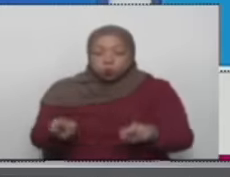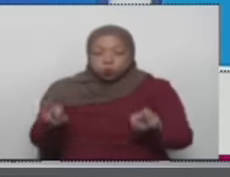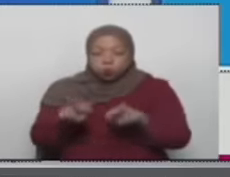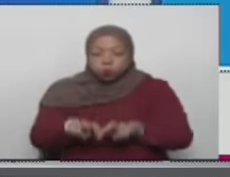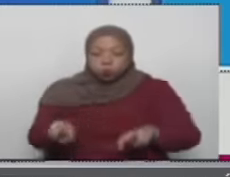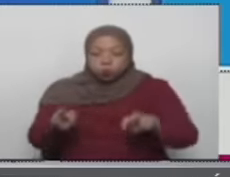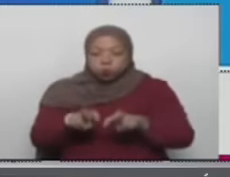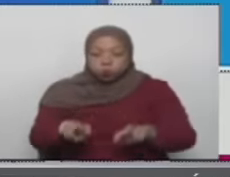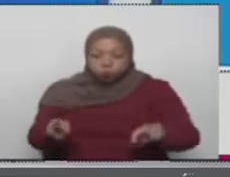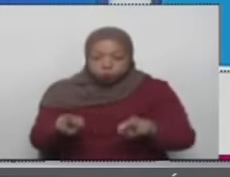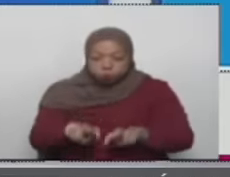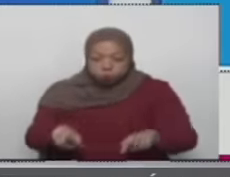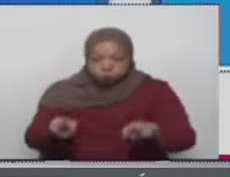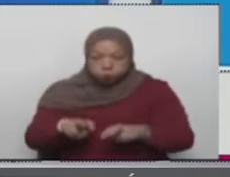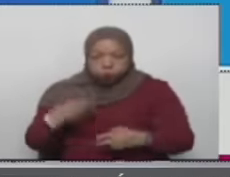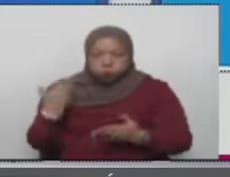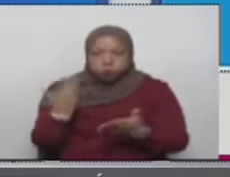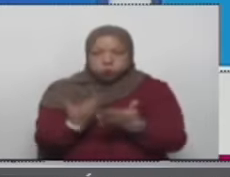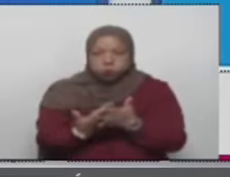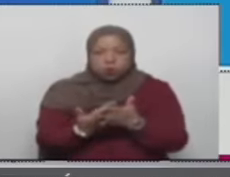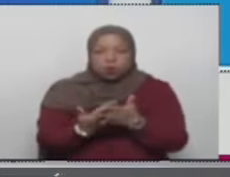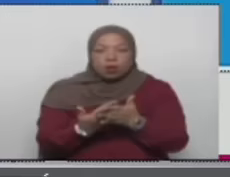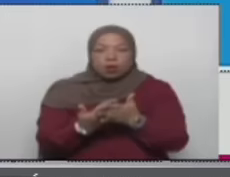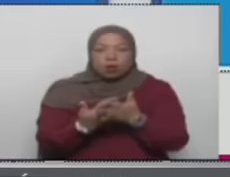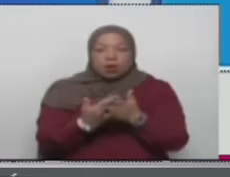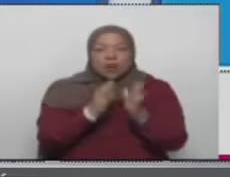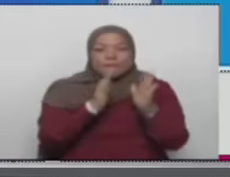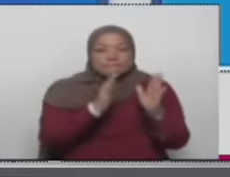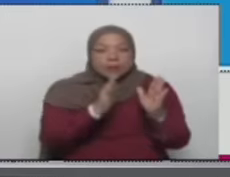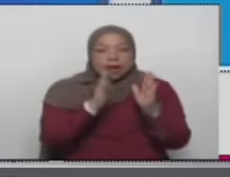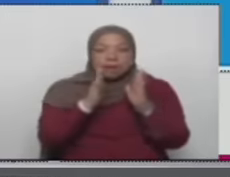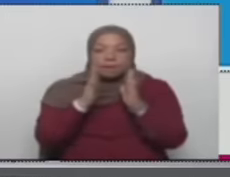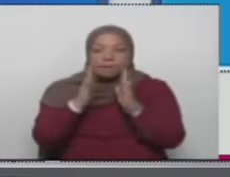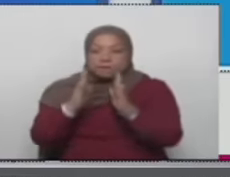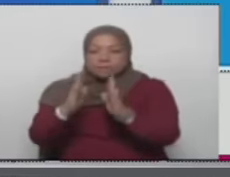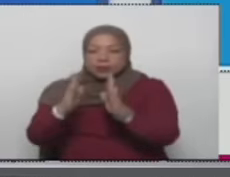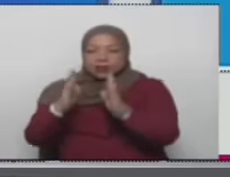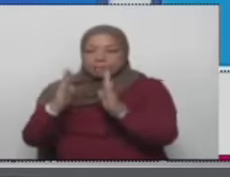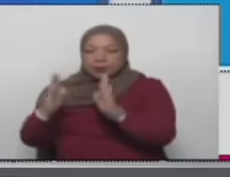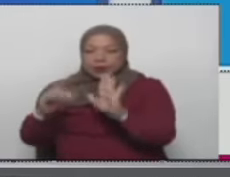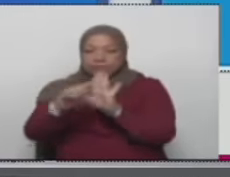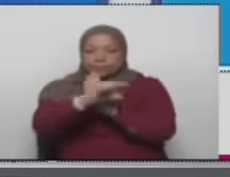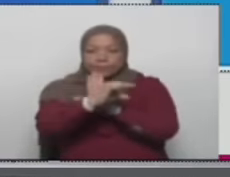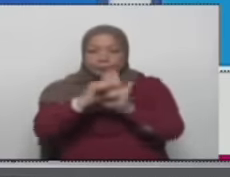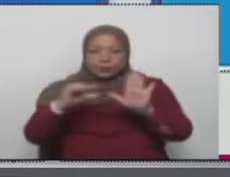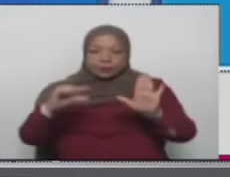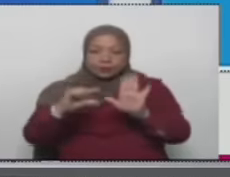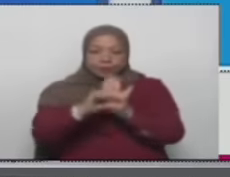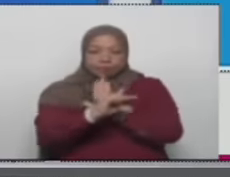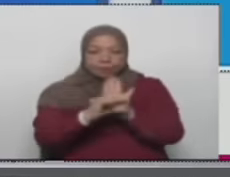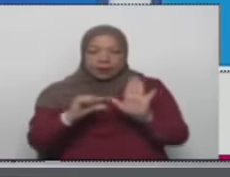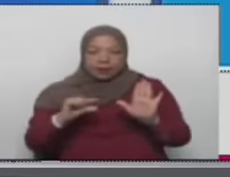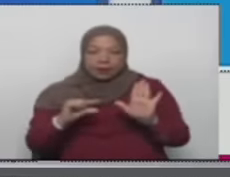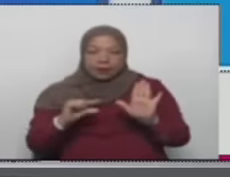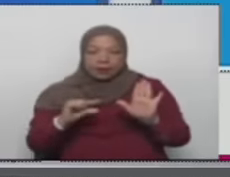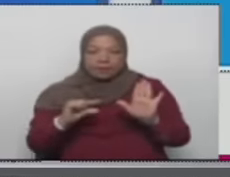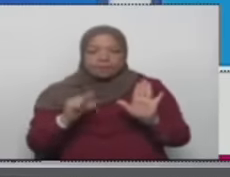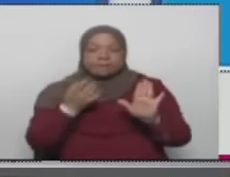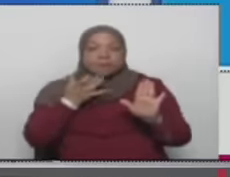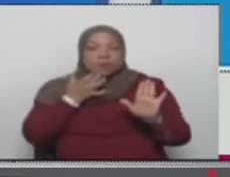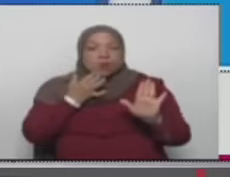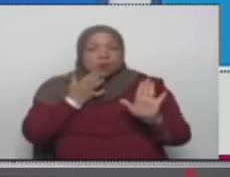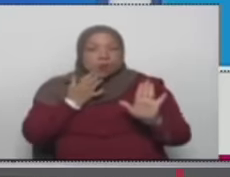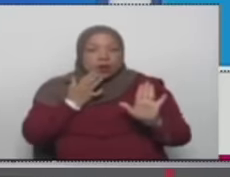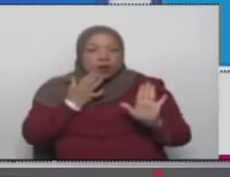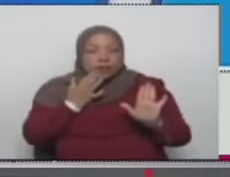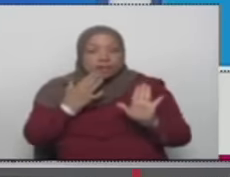el texto, capítulo por capítulo, artículo por artículo. Si, por ejemplo, la Comisión